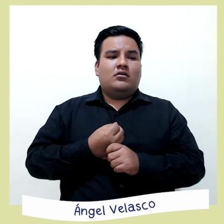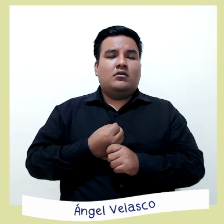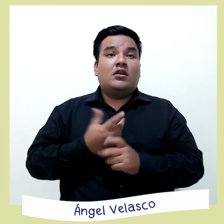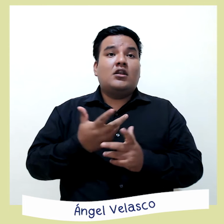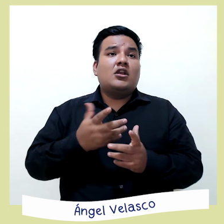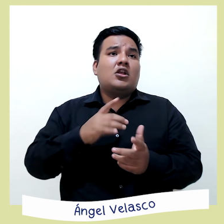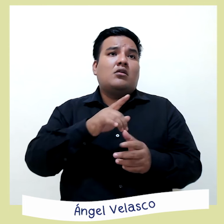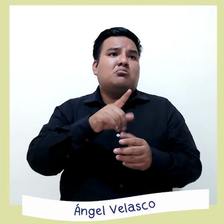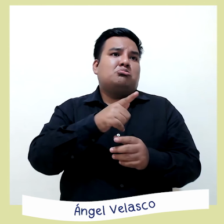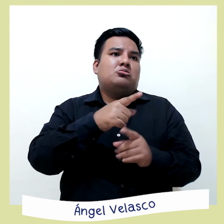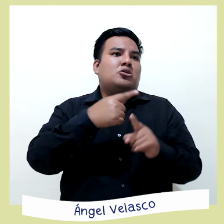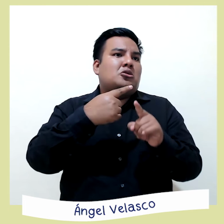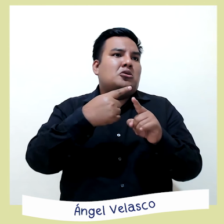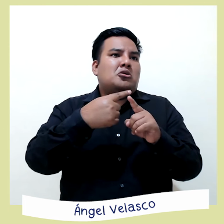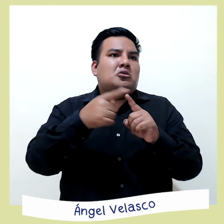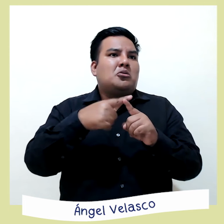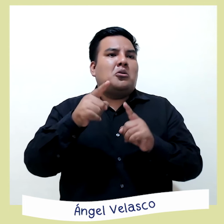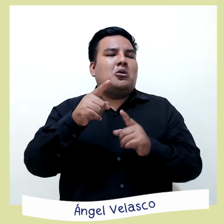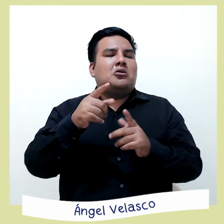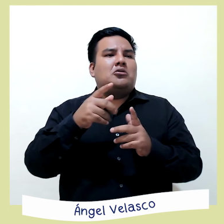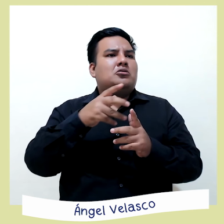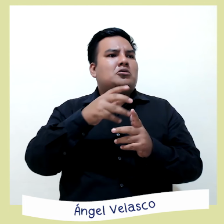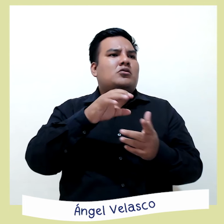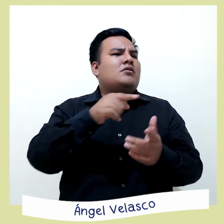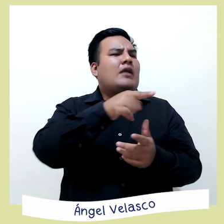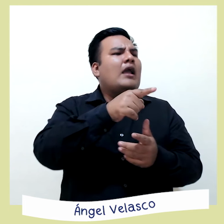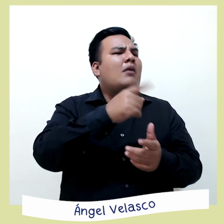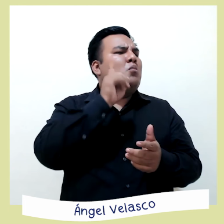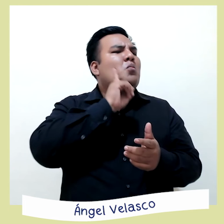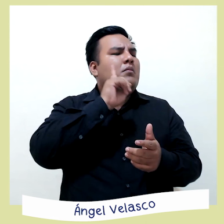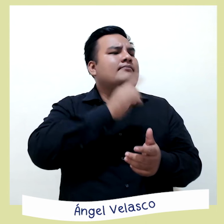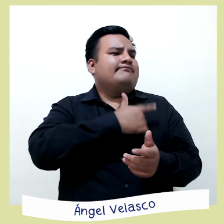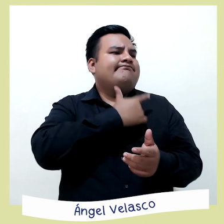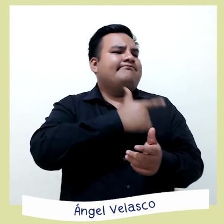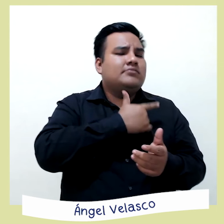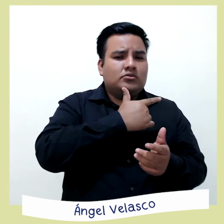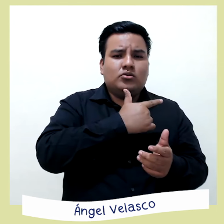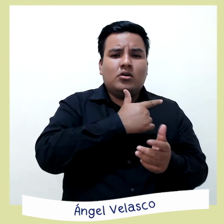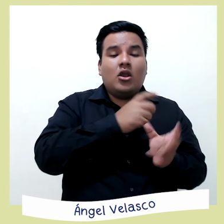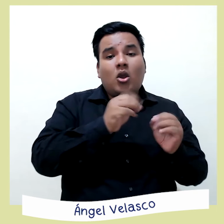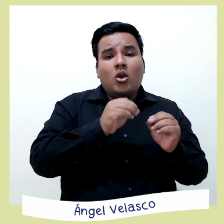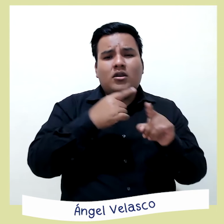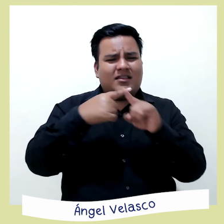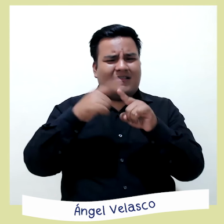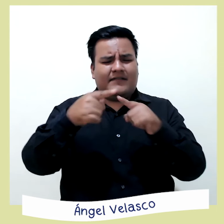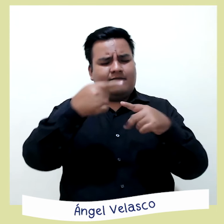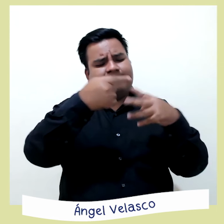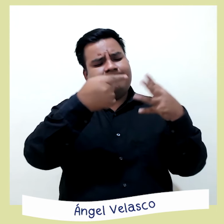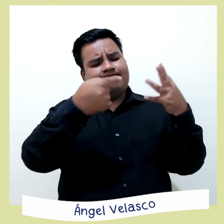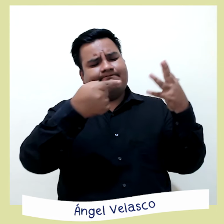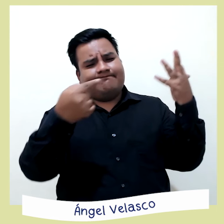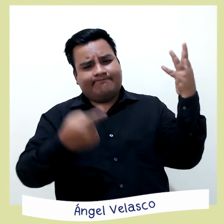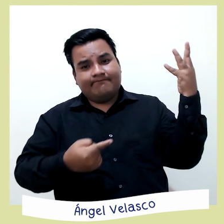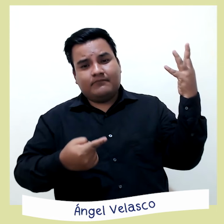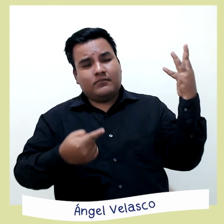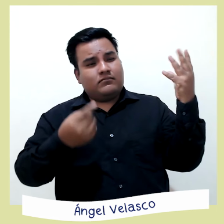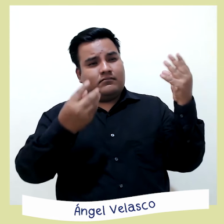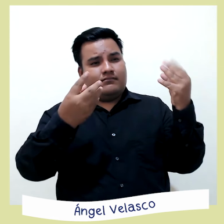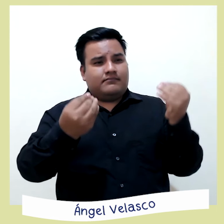sexual. Puede haber personas que son trans y que son lesbianas o